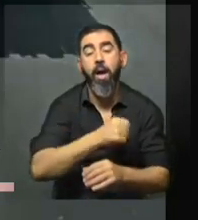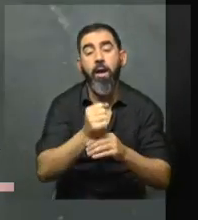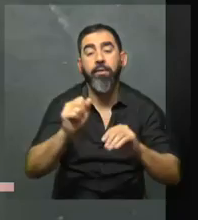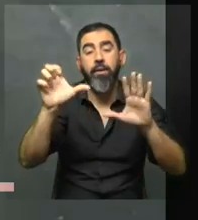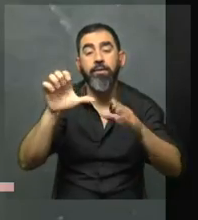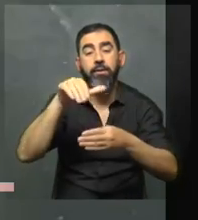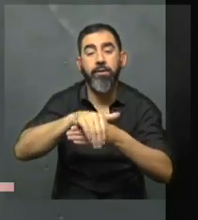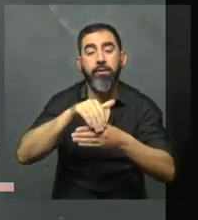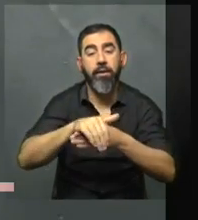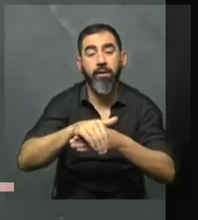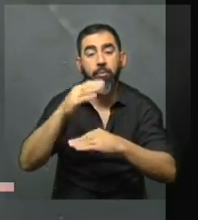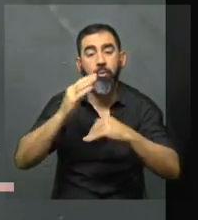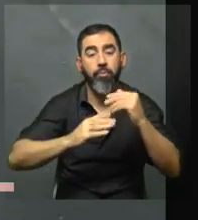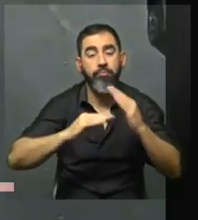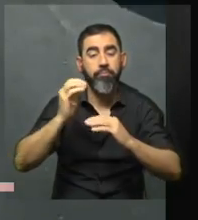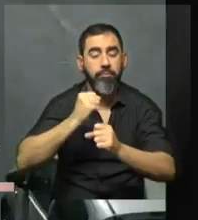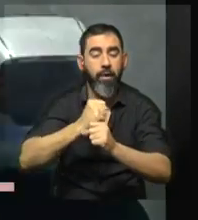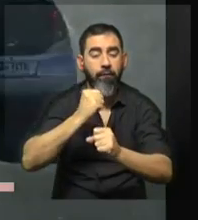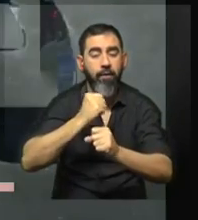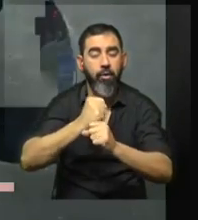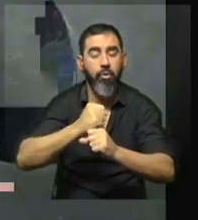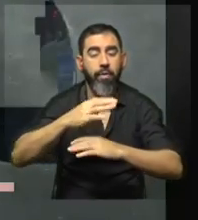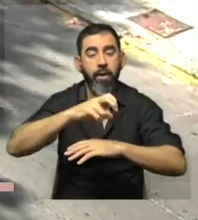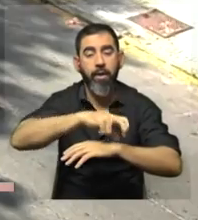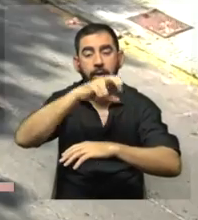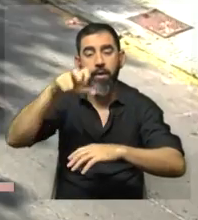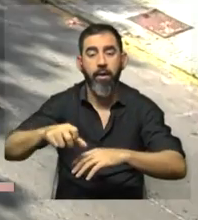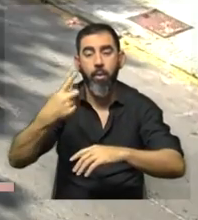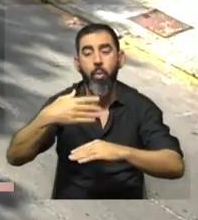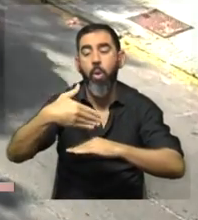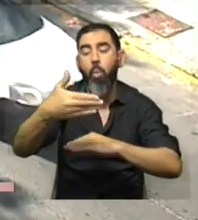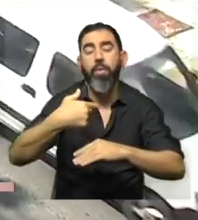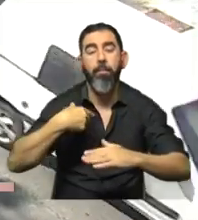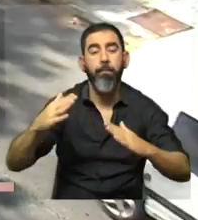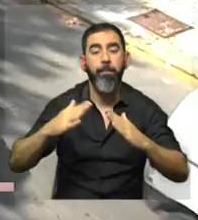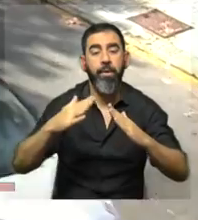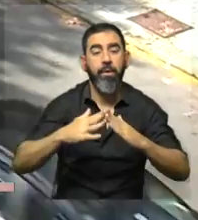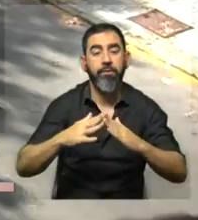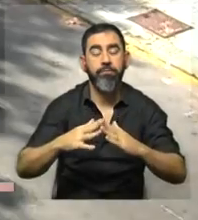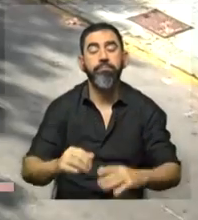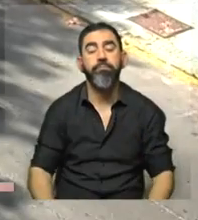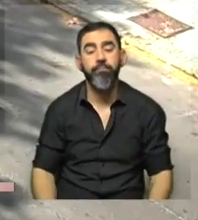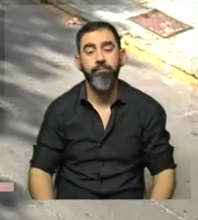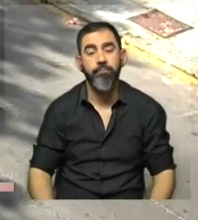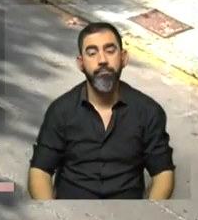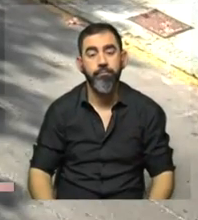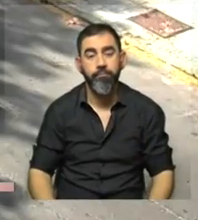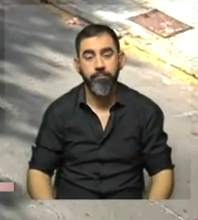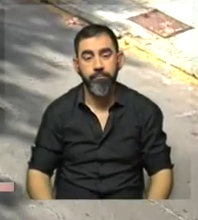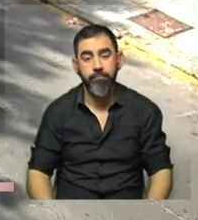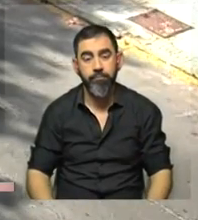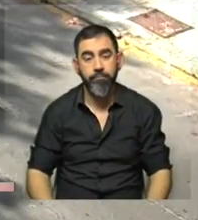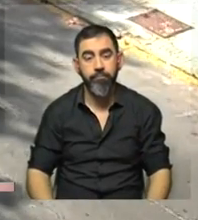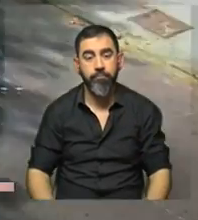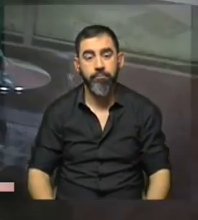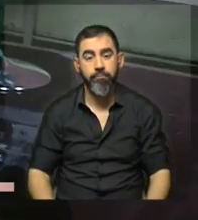tarde sí. Se ha cortado por tareas de carga y descarga. En la cuadra de mi casa, bien. Bien. Sí. Carguen que... y descarguen tranquilo que llego después de las 6 entonces. Está perfecto.